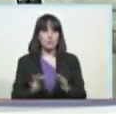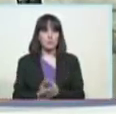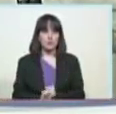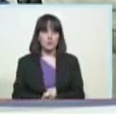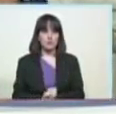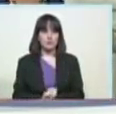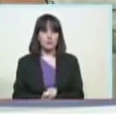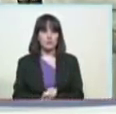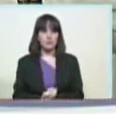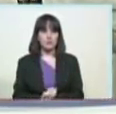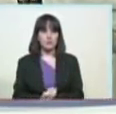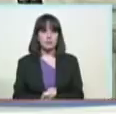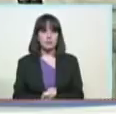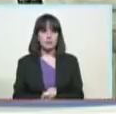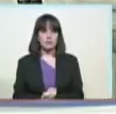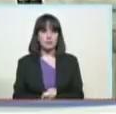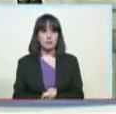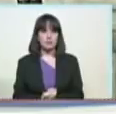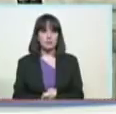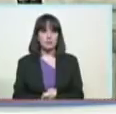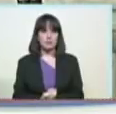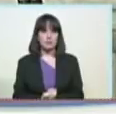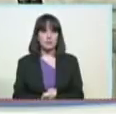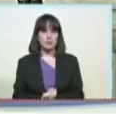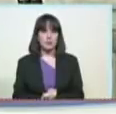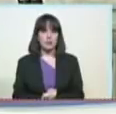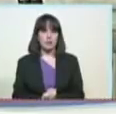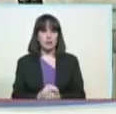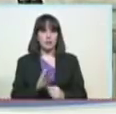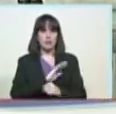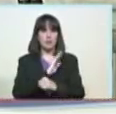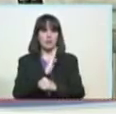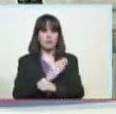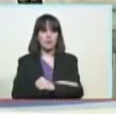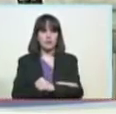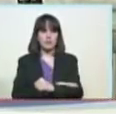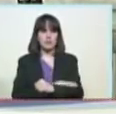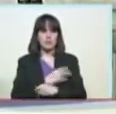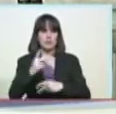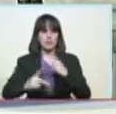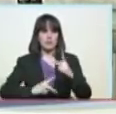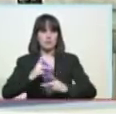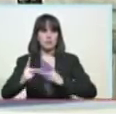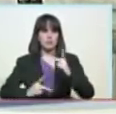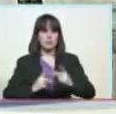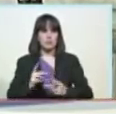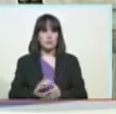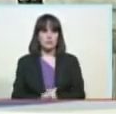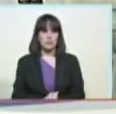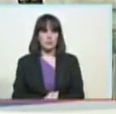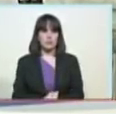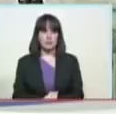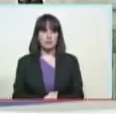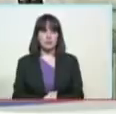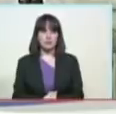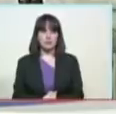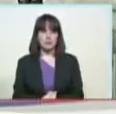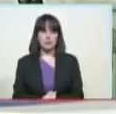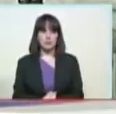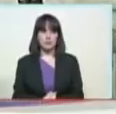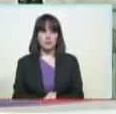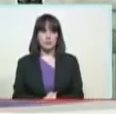a desplegar la fuerza del programa de recuperación y crecimiento económico 2018